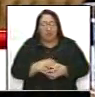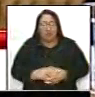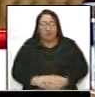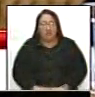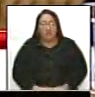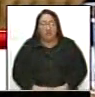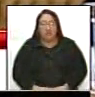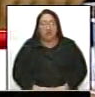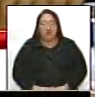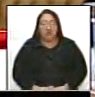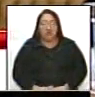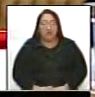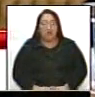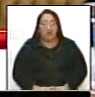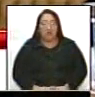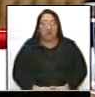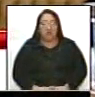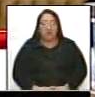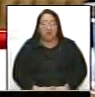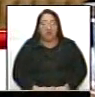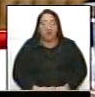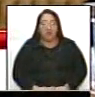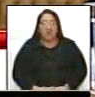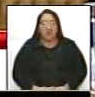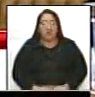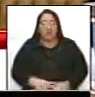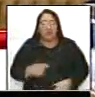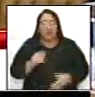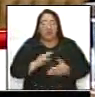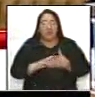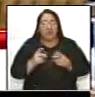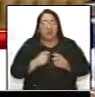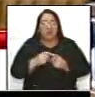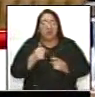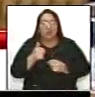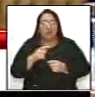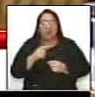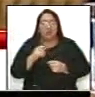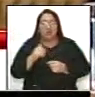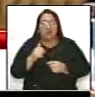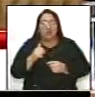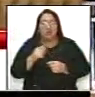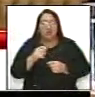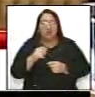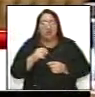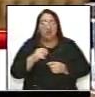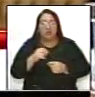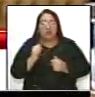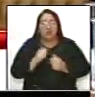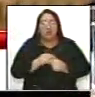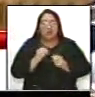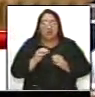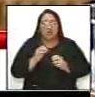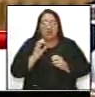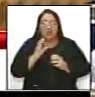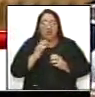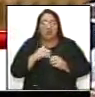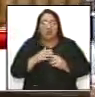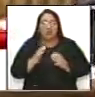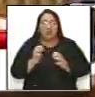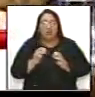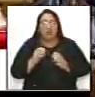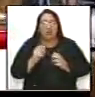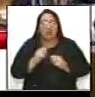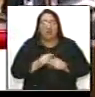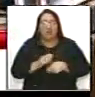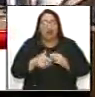también, señor presidente. Sí, una interrupción de la congresista del corte. Gracias, presidente, gracias, congresista. He subido a comisarías y las colas de